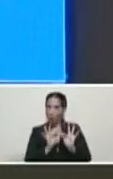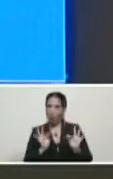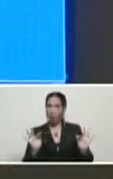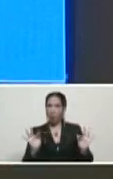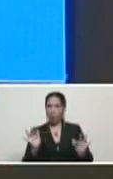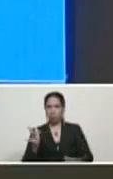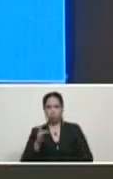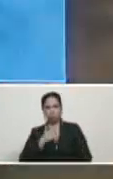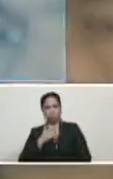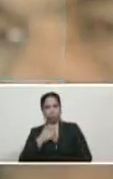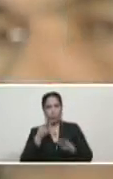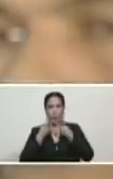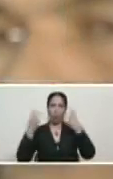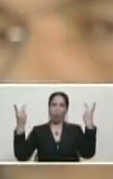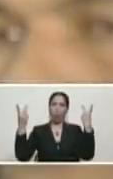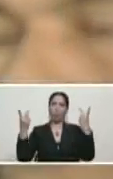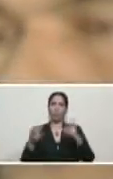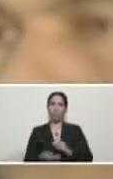sentida la declaración,